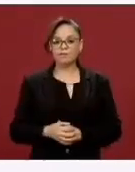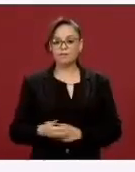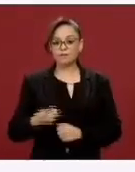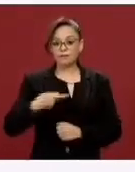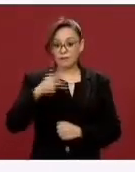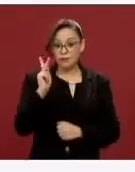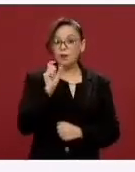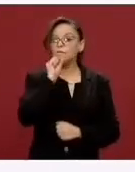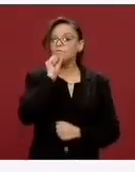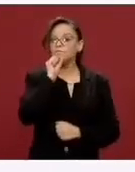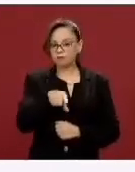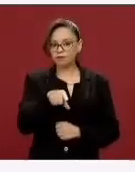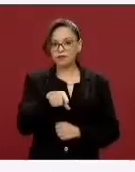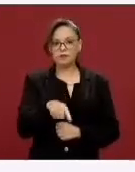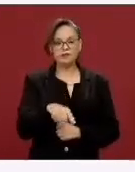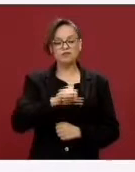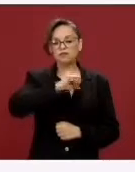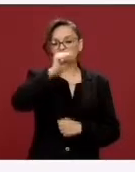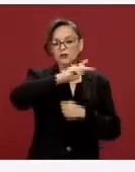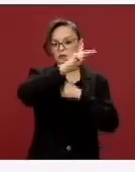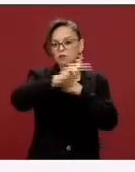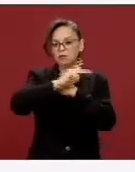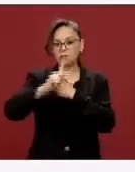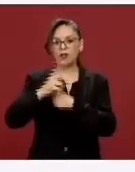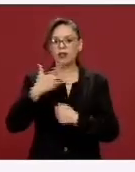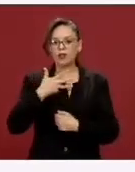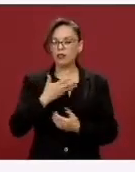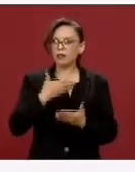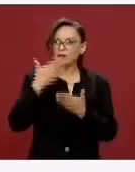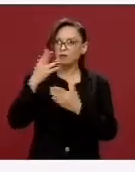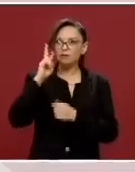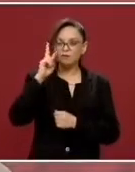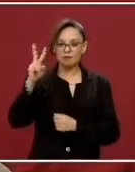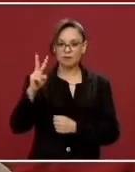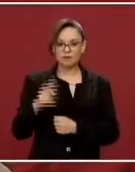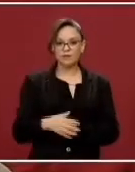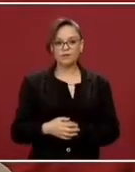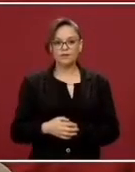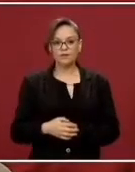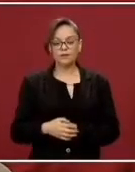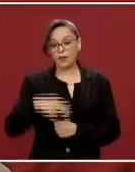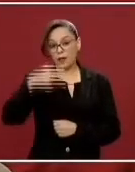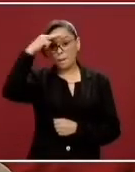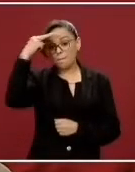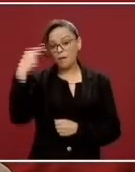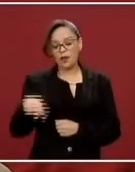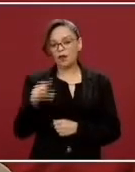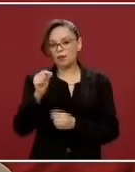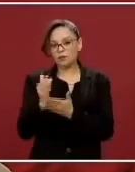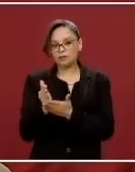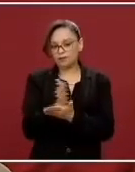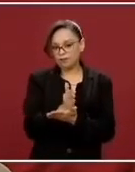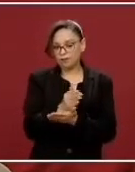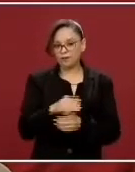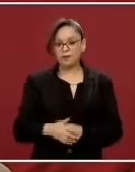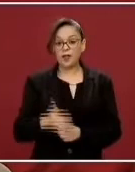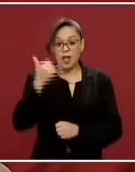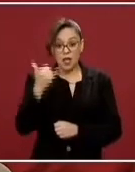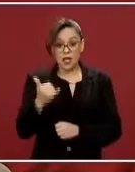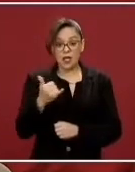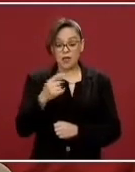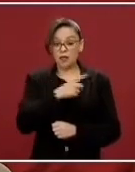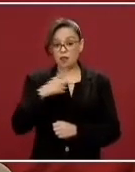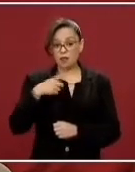ha ocurrido en todos los países aquí representados, excepto México. Y les recuerdo que México entró a